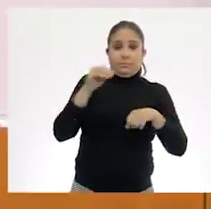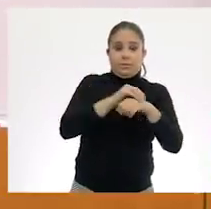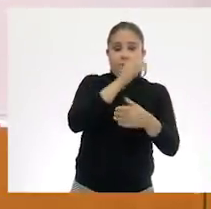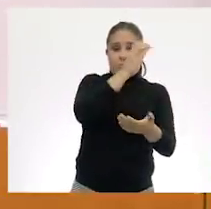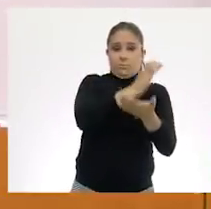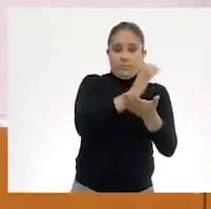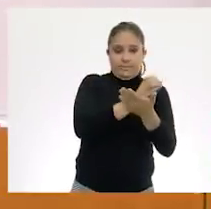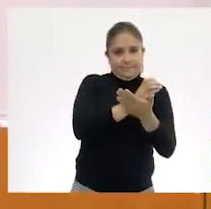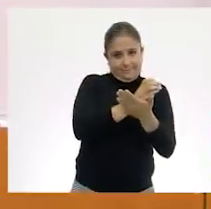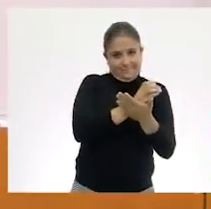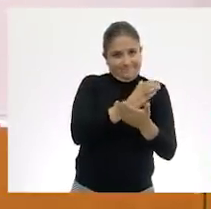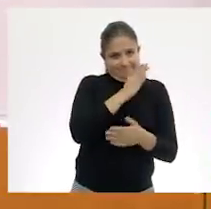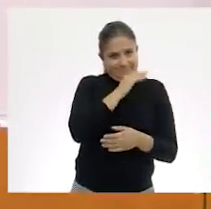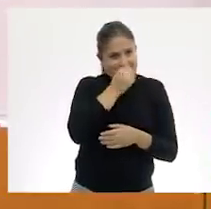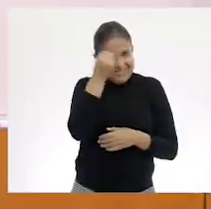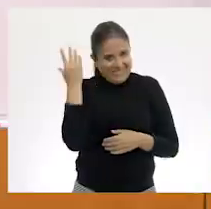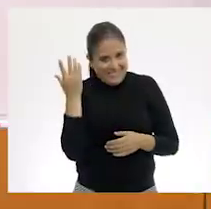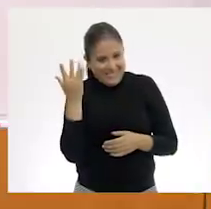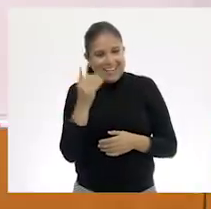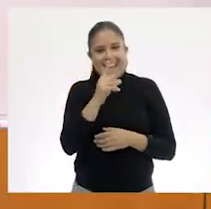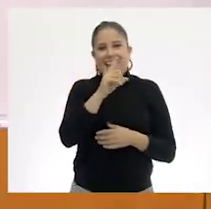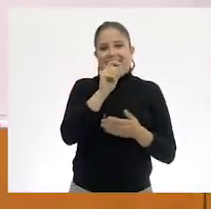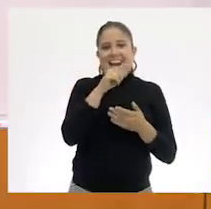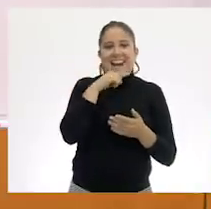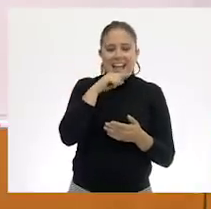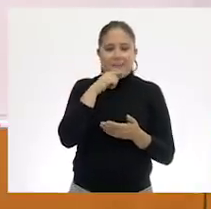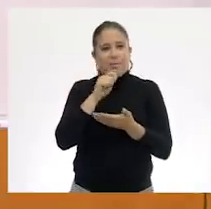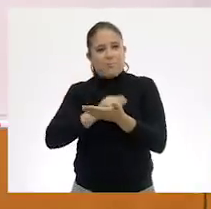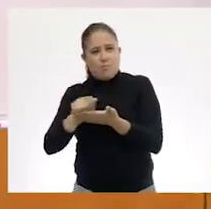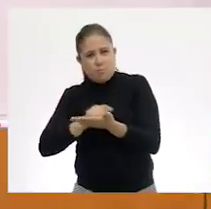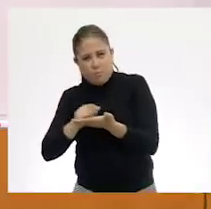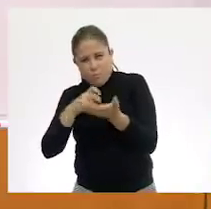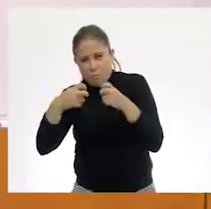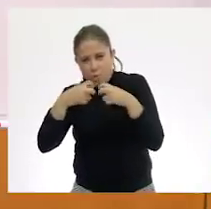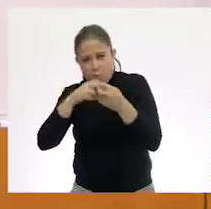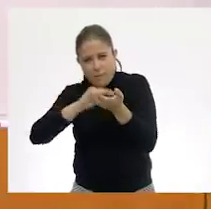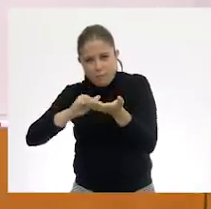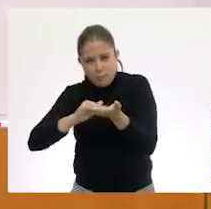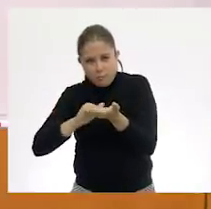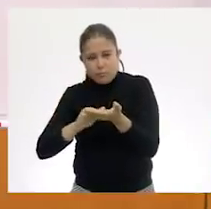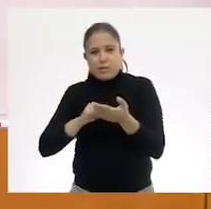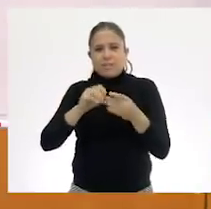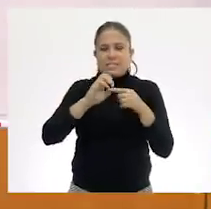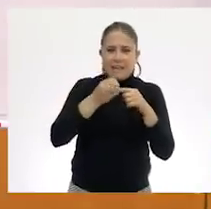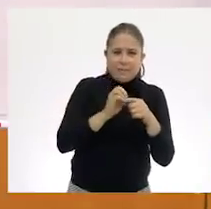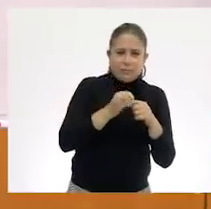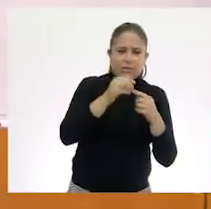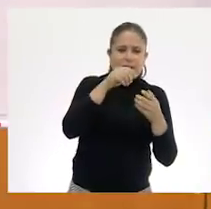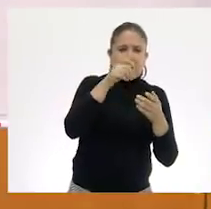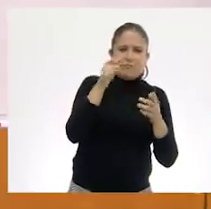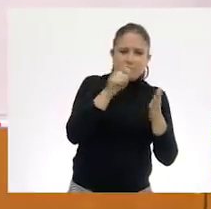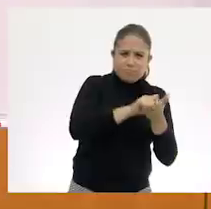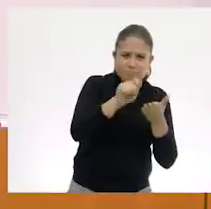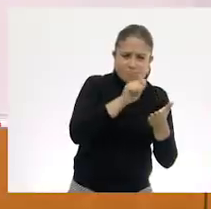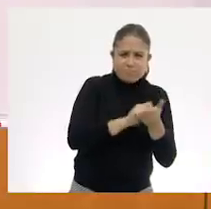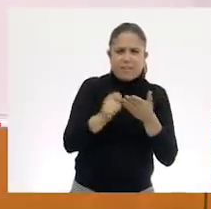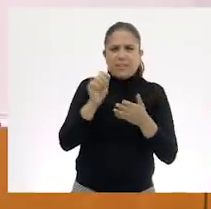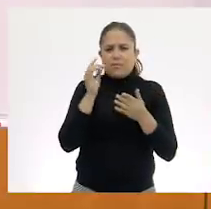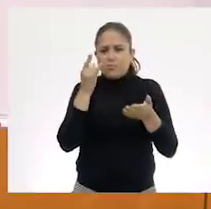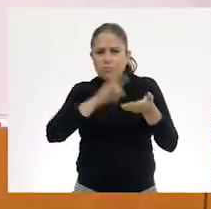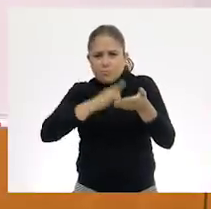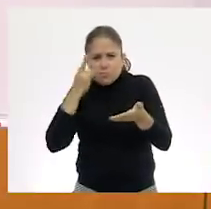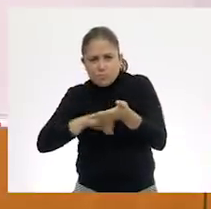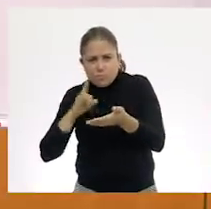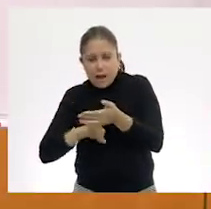cuaderno, que no se me puede olvidar, tampoco el lápiz, tengo el borrador, tengo los colores, las reglas, sacapuntas, marcadores, pegatinas, tijeras